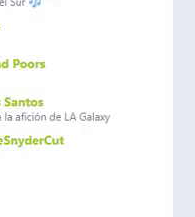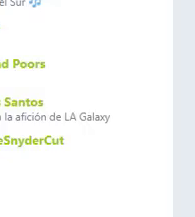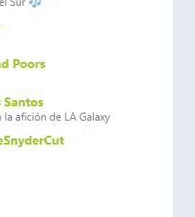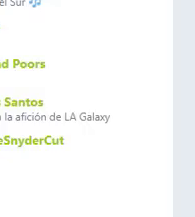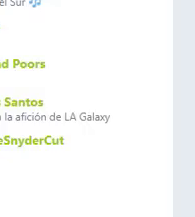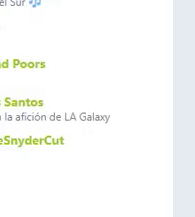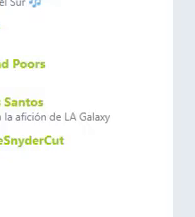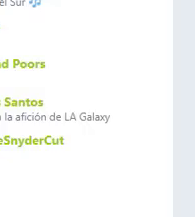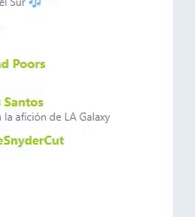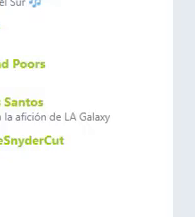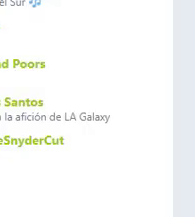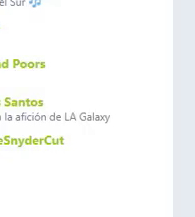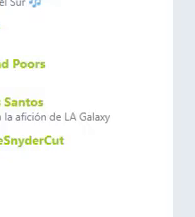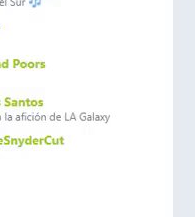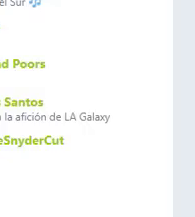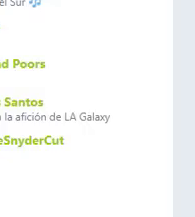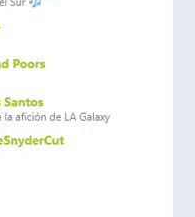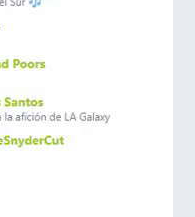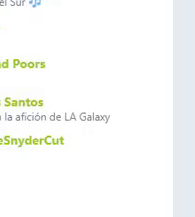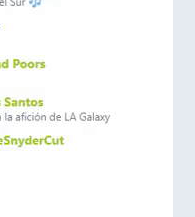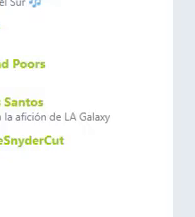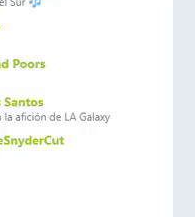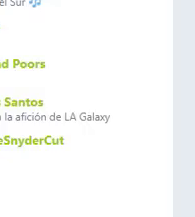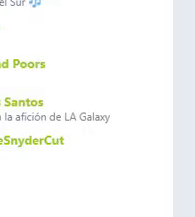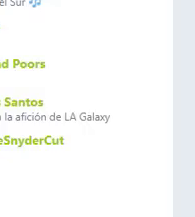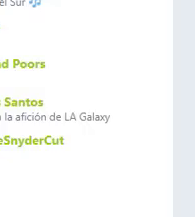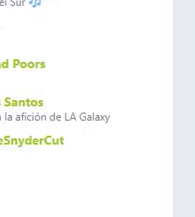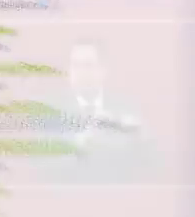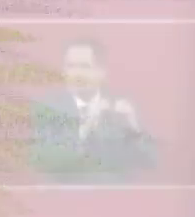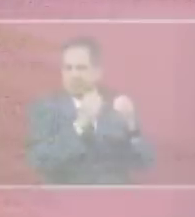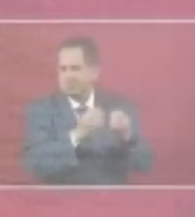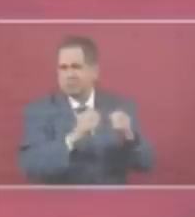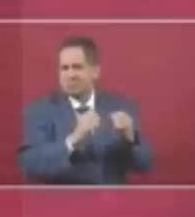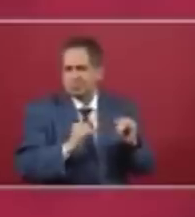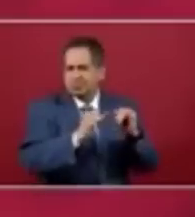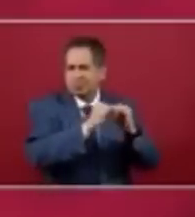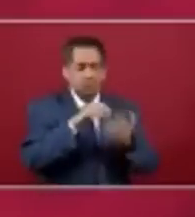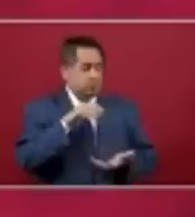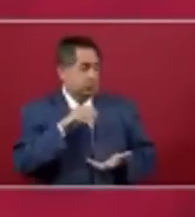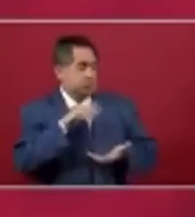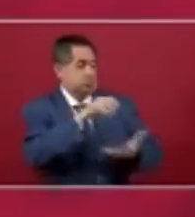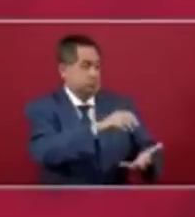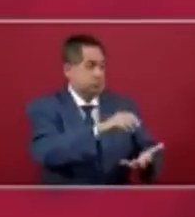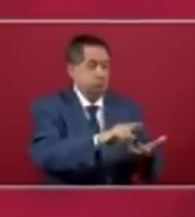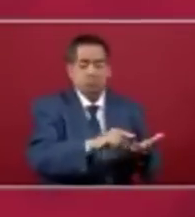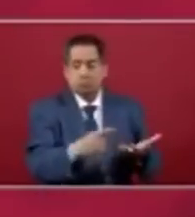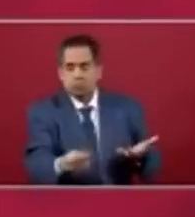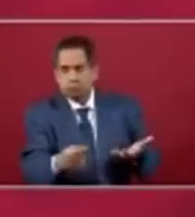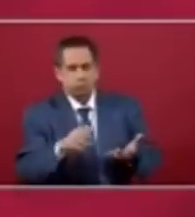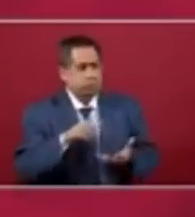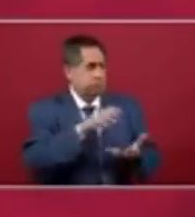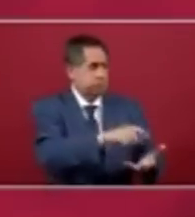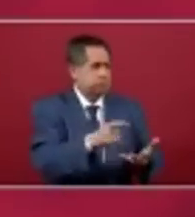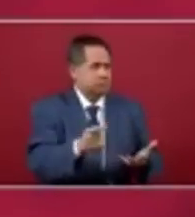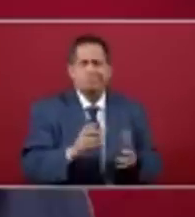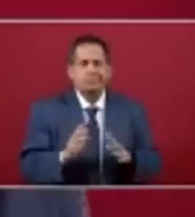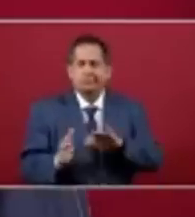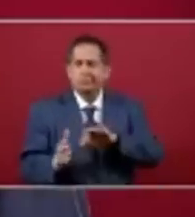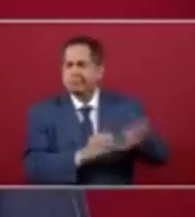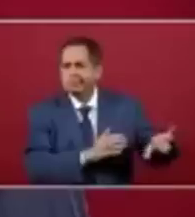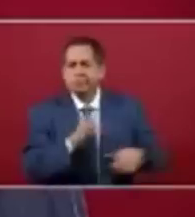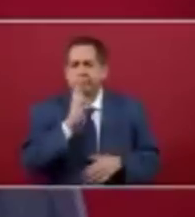convicción del gobierno y así como de tantos mexicanos. Vamos a verla. Sí. Los